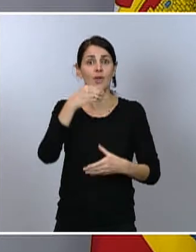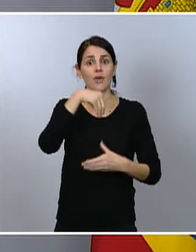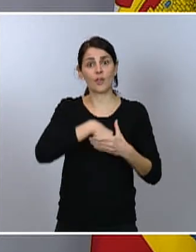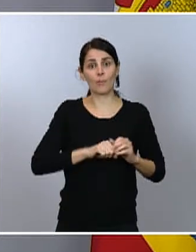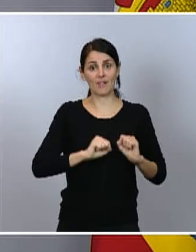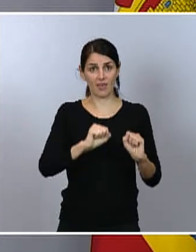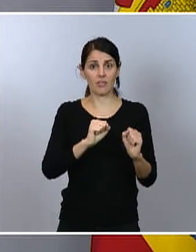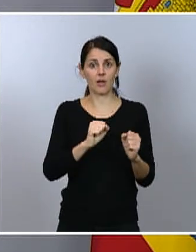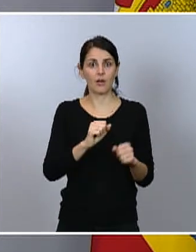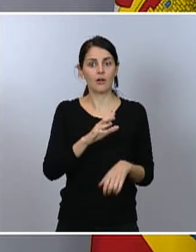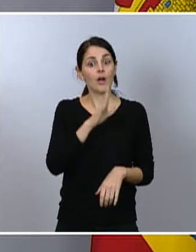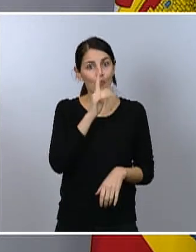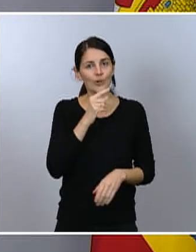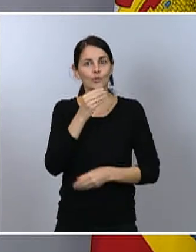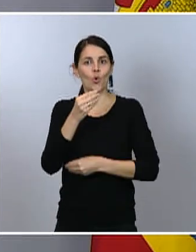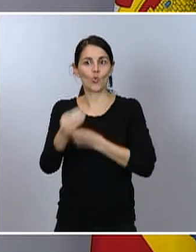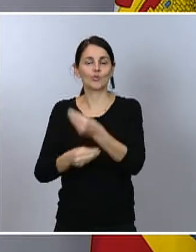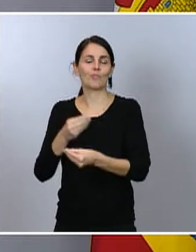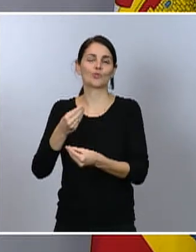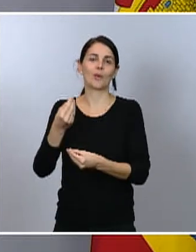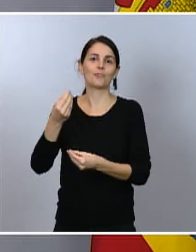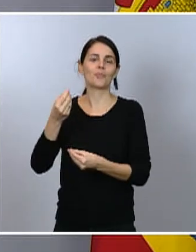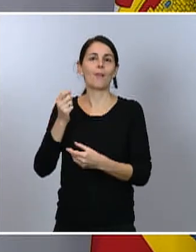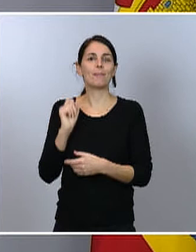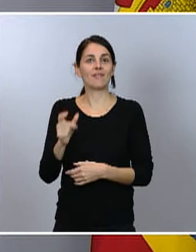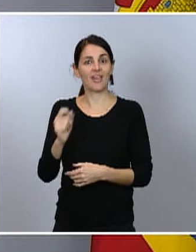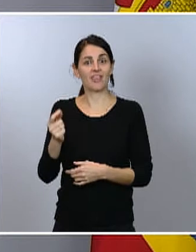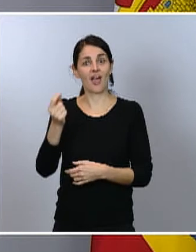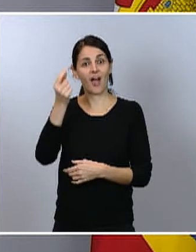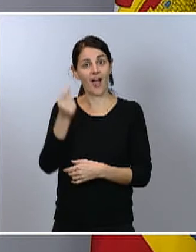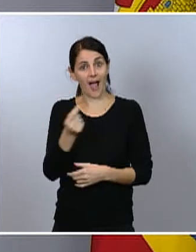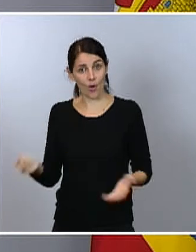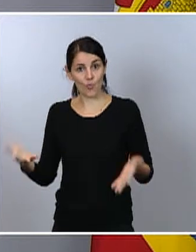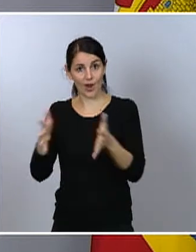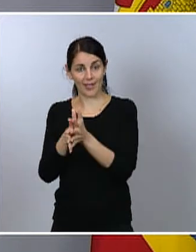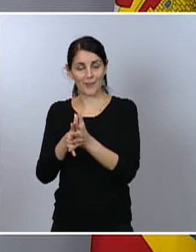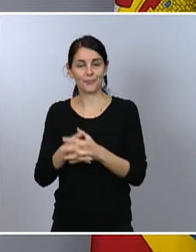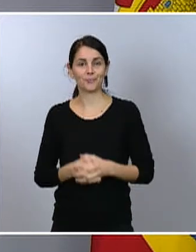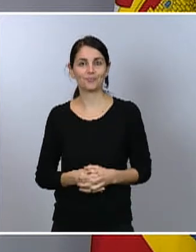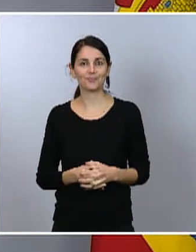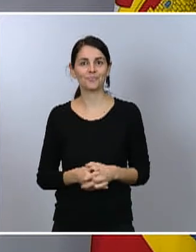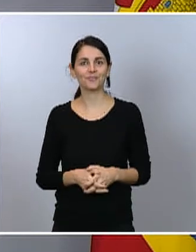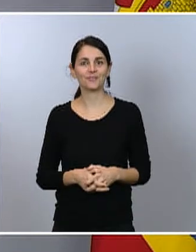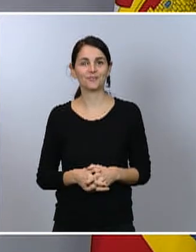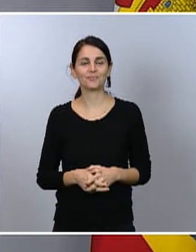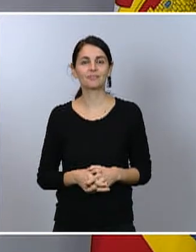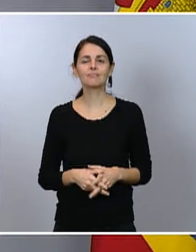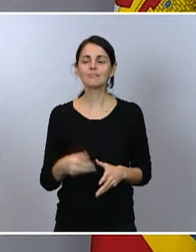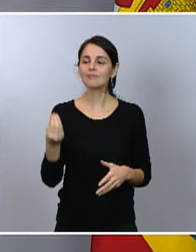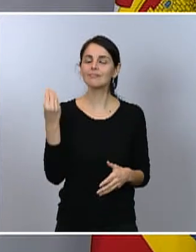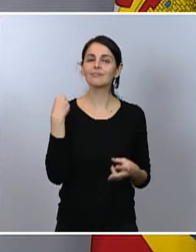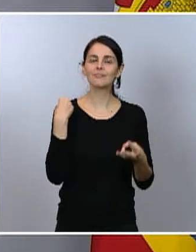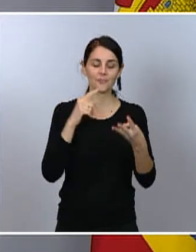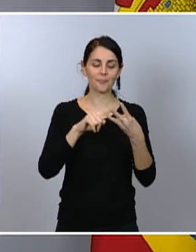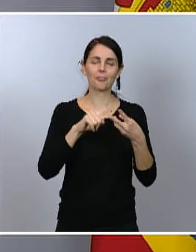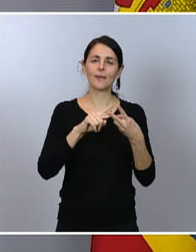la prevalencia acumulada. Y volviendo a la pregunta anterior del 18%, simplemente un dato.